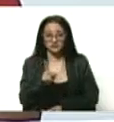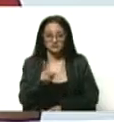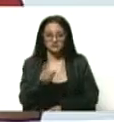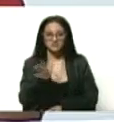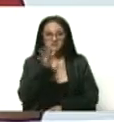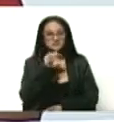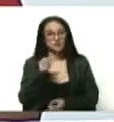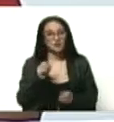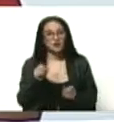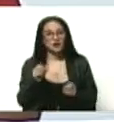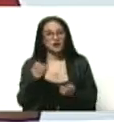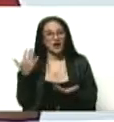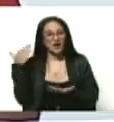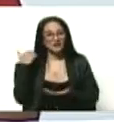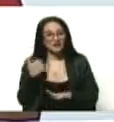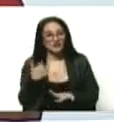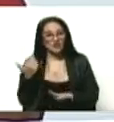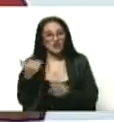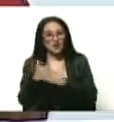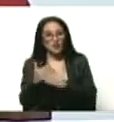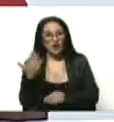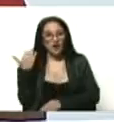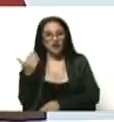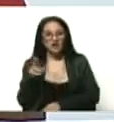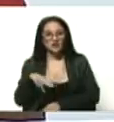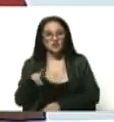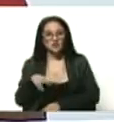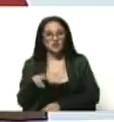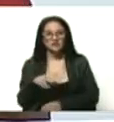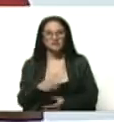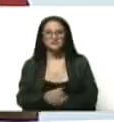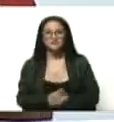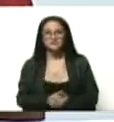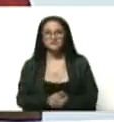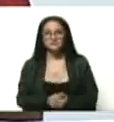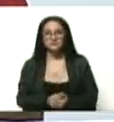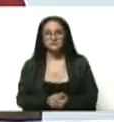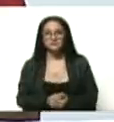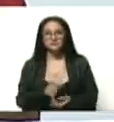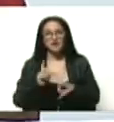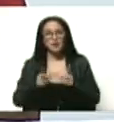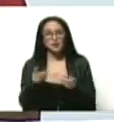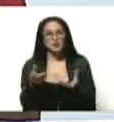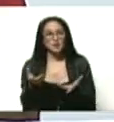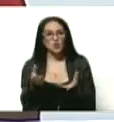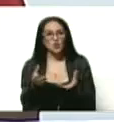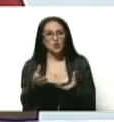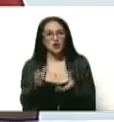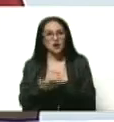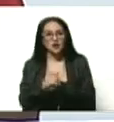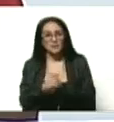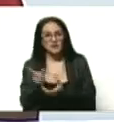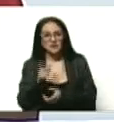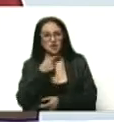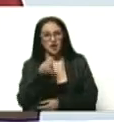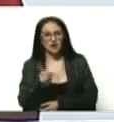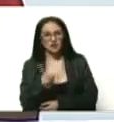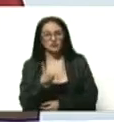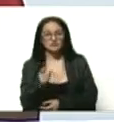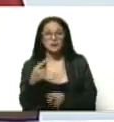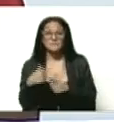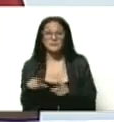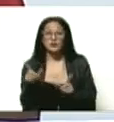oportunidad de hacer esto en el partido donde yo estaba. Y los hemos invitado. Algunos compañeros no les gusta. Pero el Partido Socialista Unido de